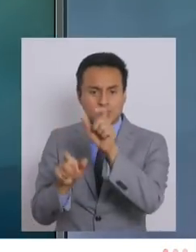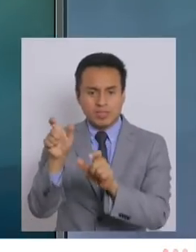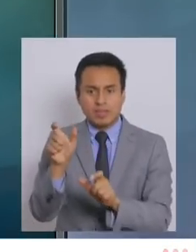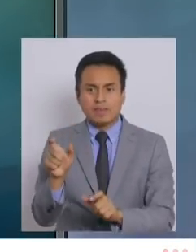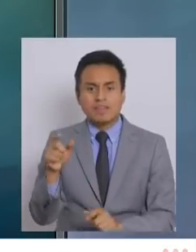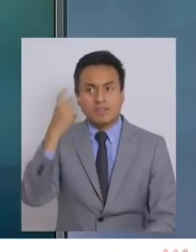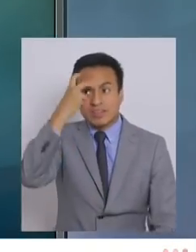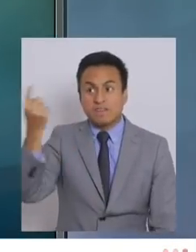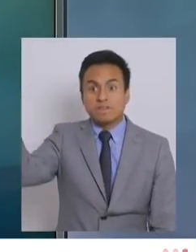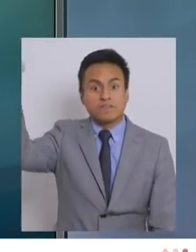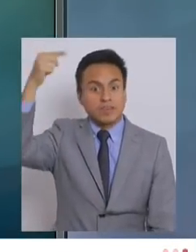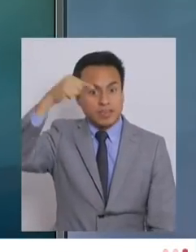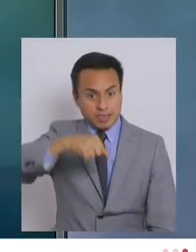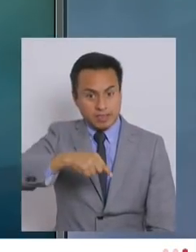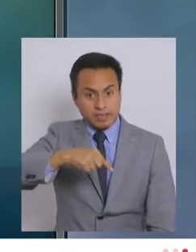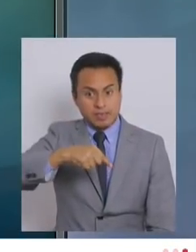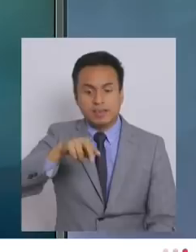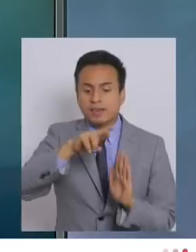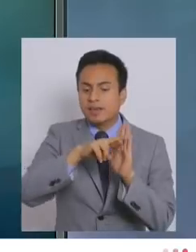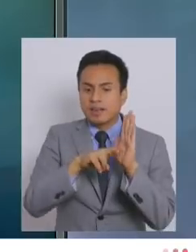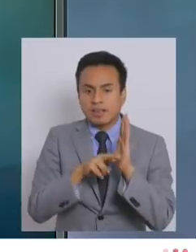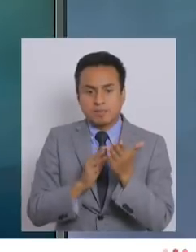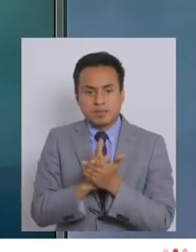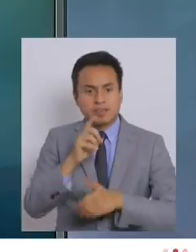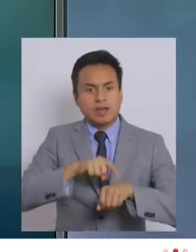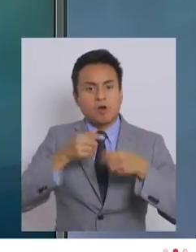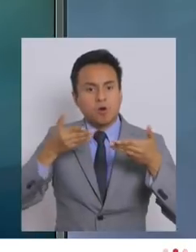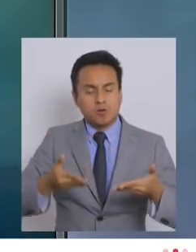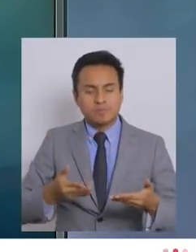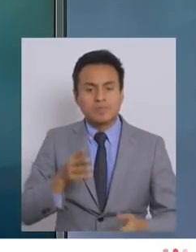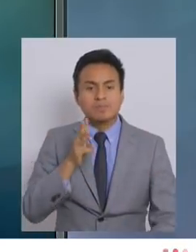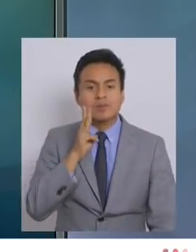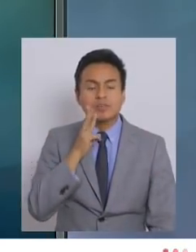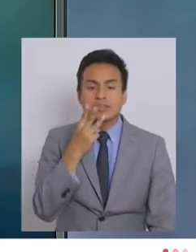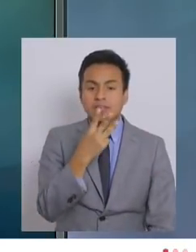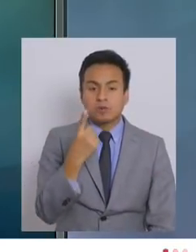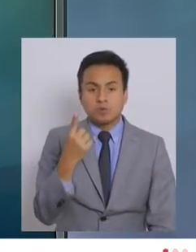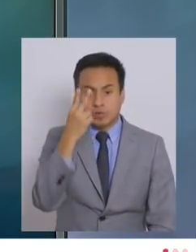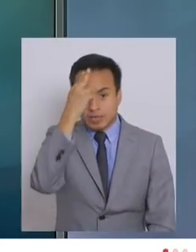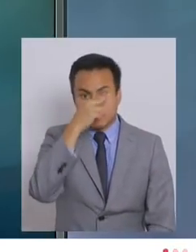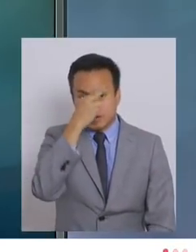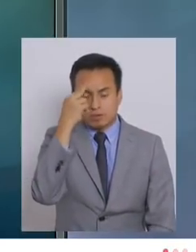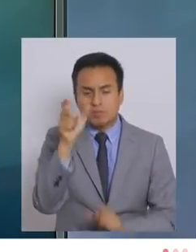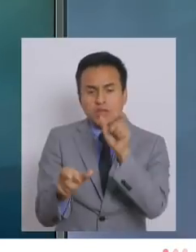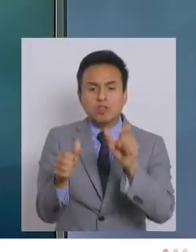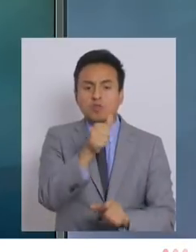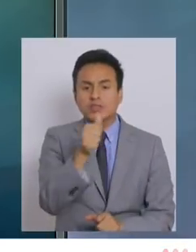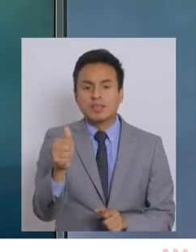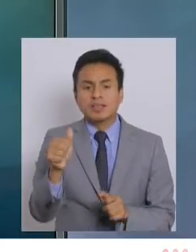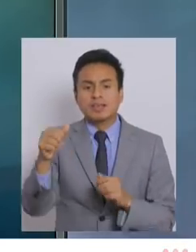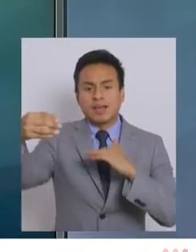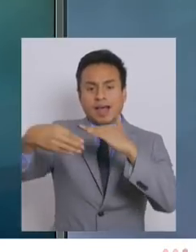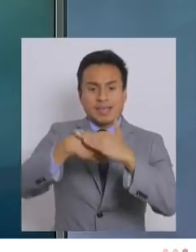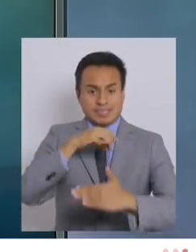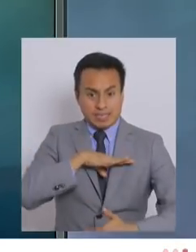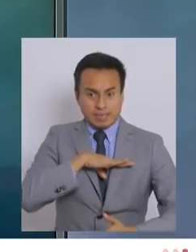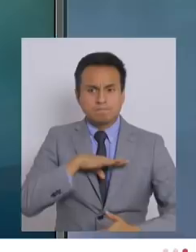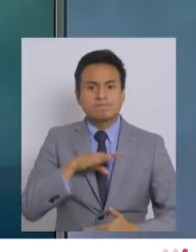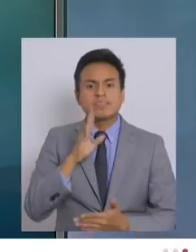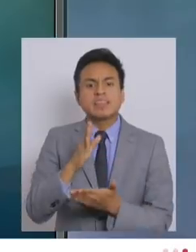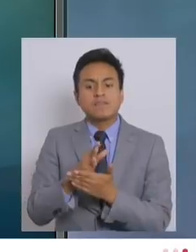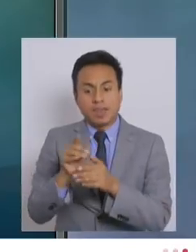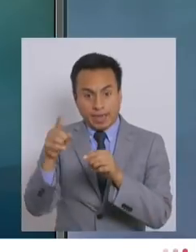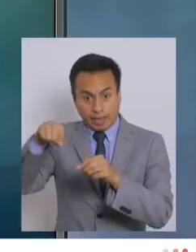vienen desde brasil y que esa regla corre desde hoy desde el miércoles 31 de marzo todas las personas que ingresa a nuestro país deberán